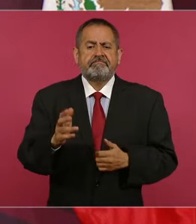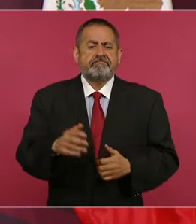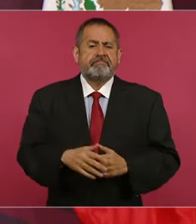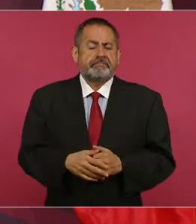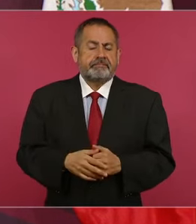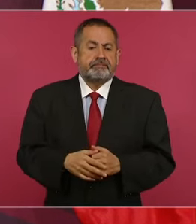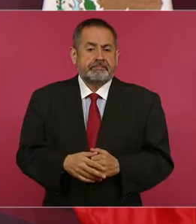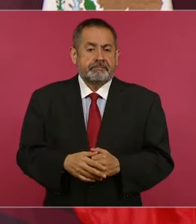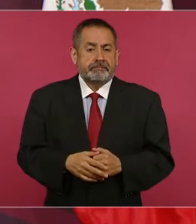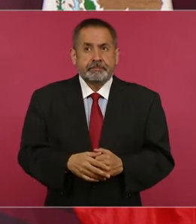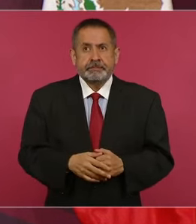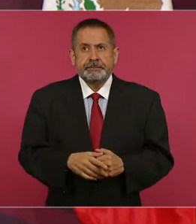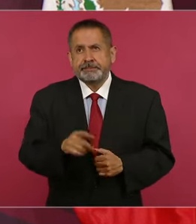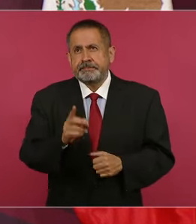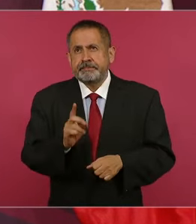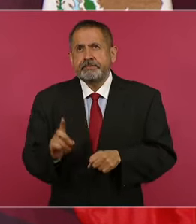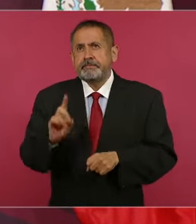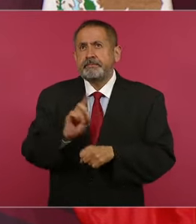El día